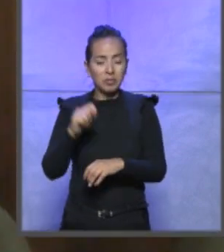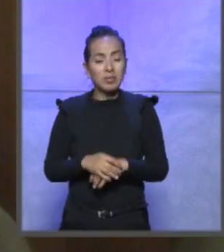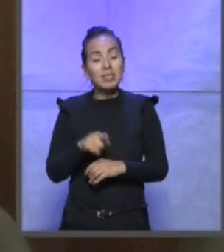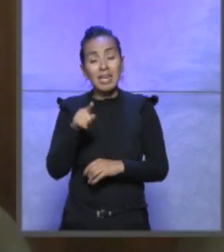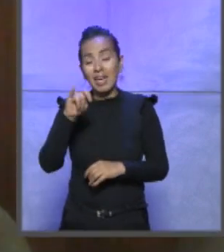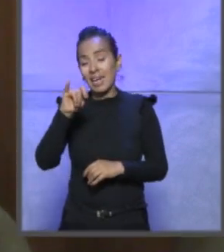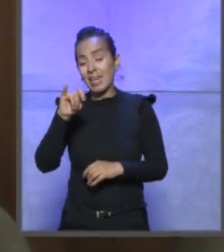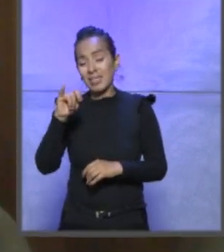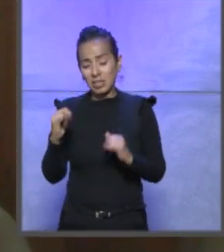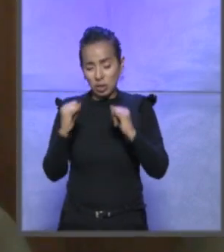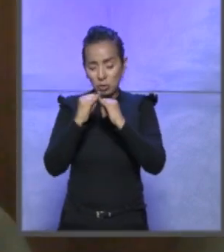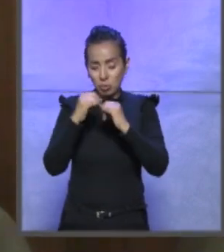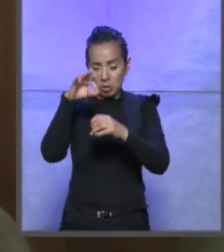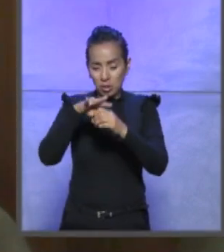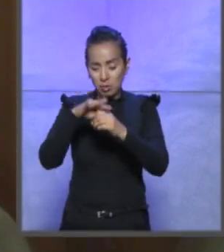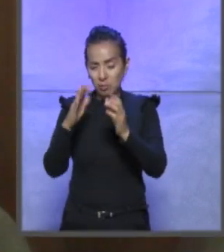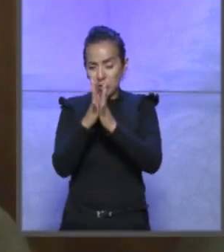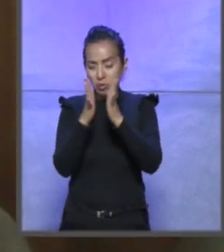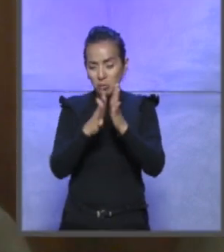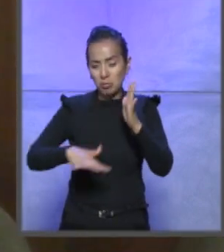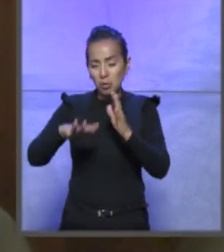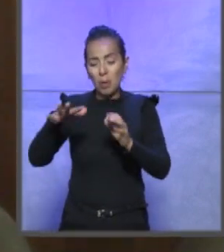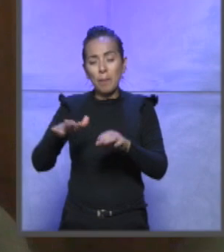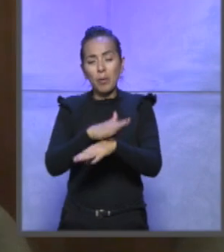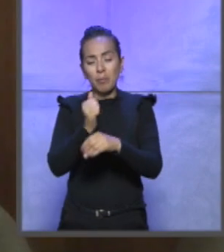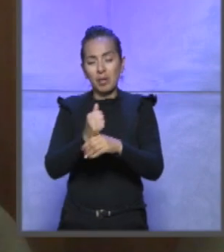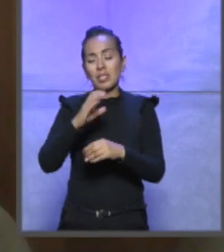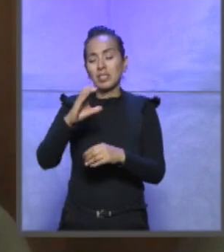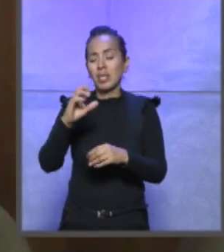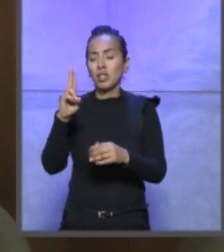ahí, el Instituto Electoral y de Participación Ciudadana, a través del acuerdo